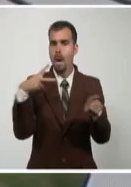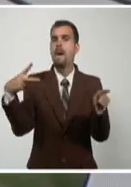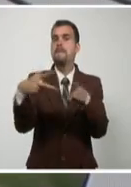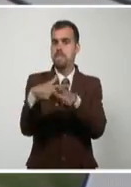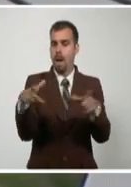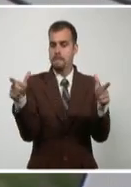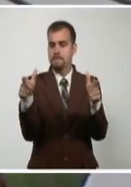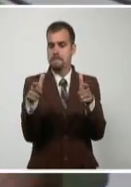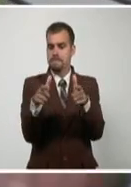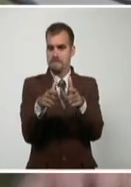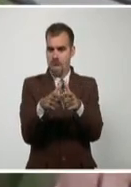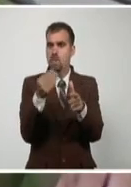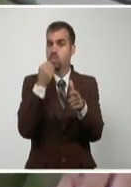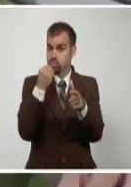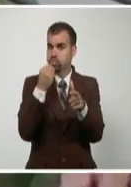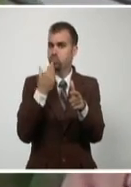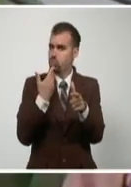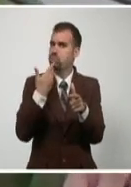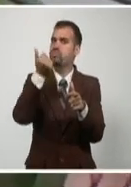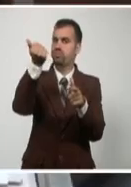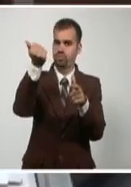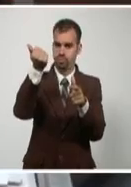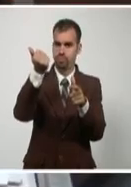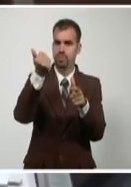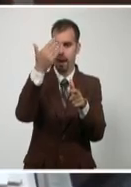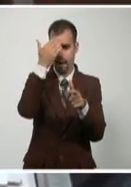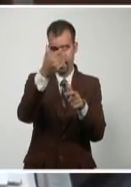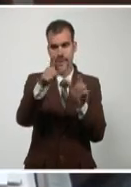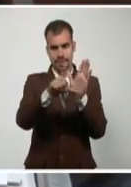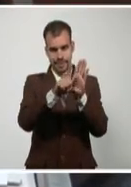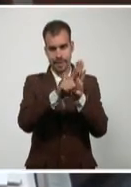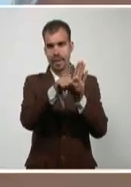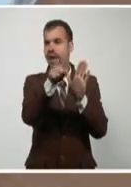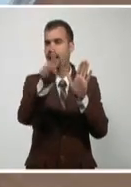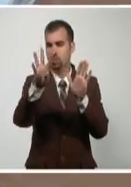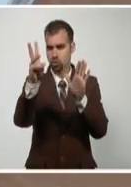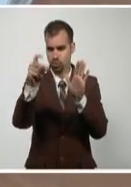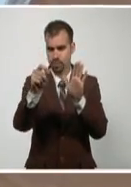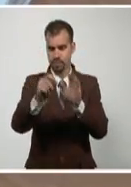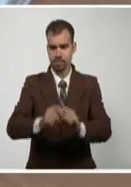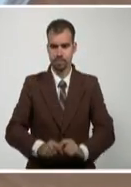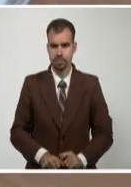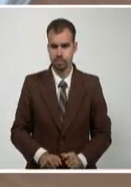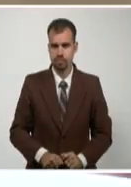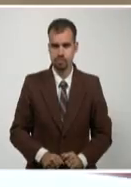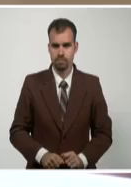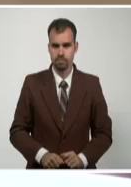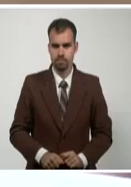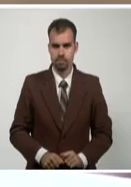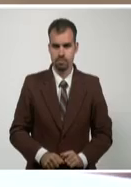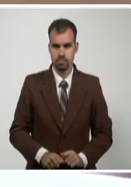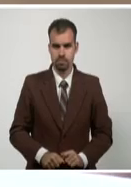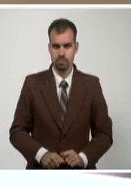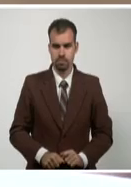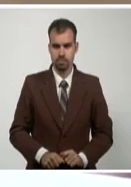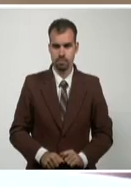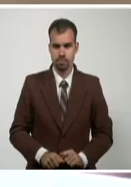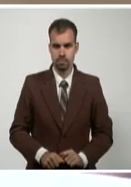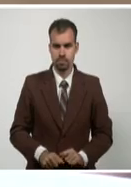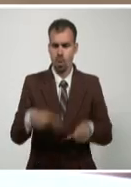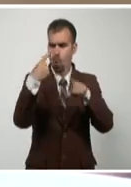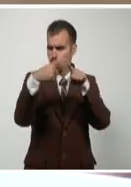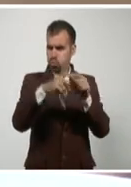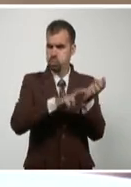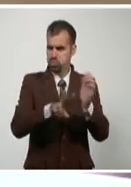dio un resultado bastante positivo. Al igual que La Habana, también retrocede en fases y etapas Santiago de Cuba